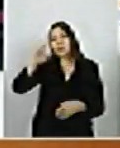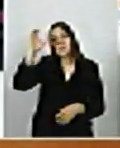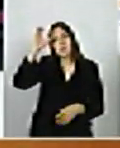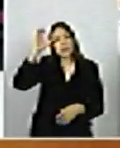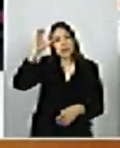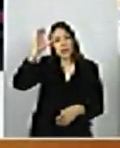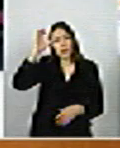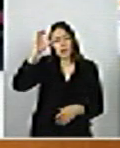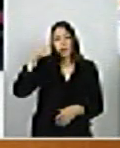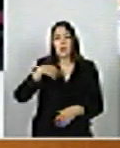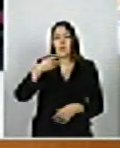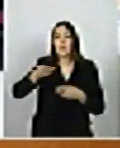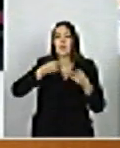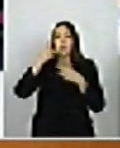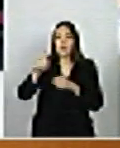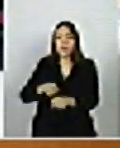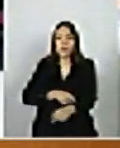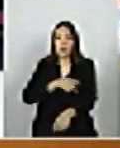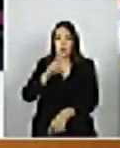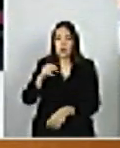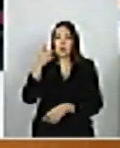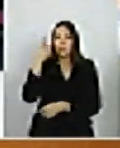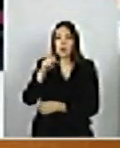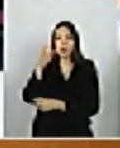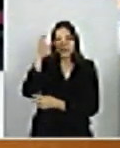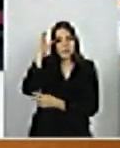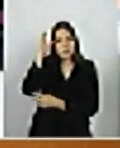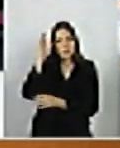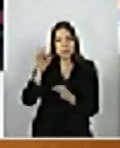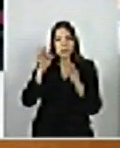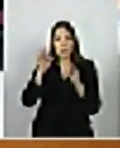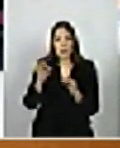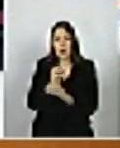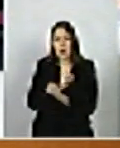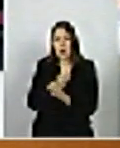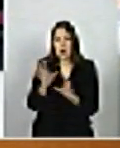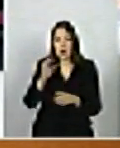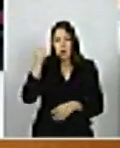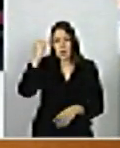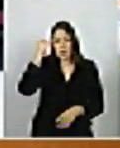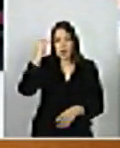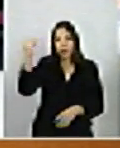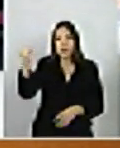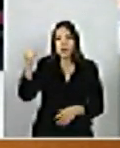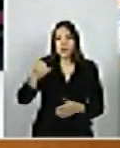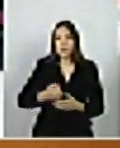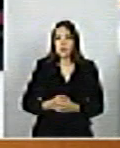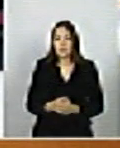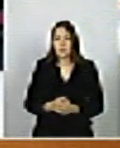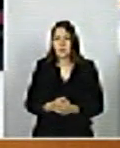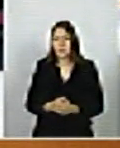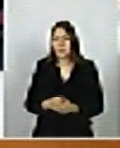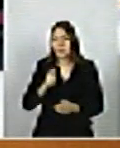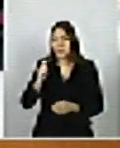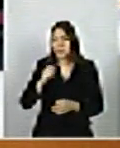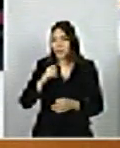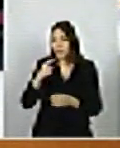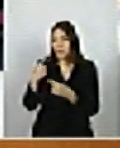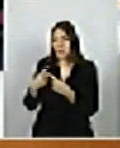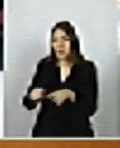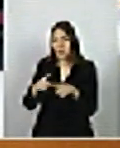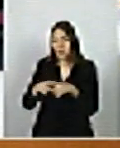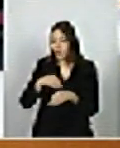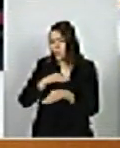No quiero extenderme. Los chinos tienen una idea muy clara, y esa idea es que todas las medicinas,